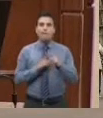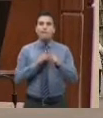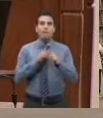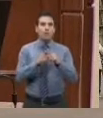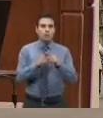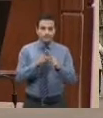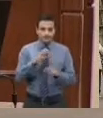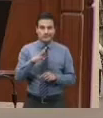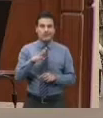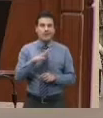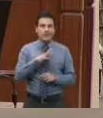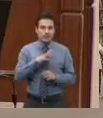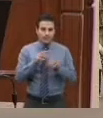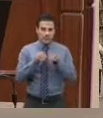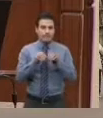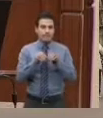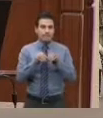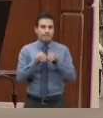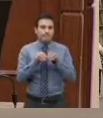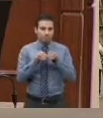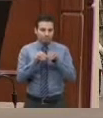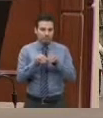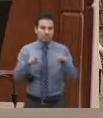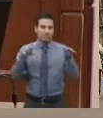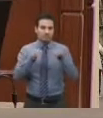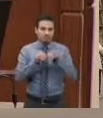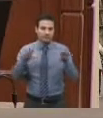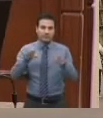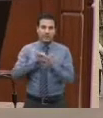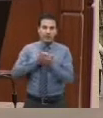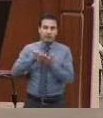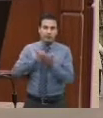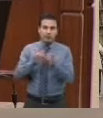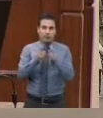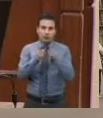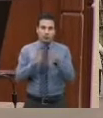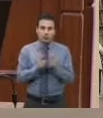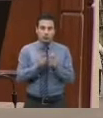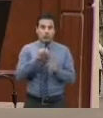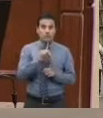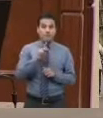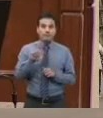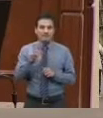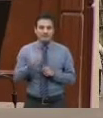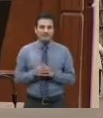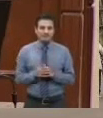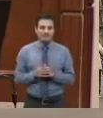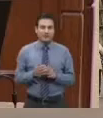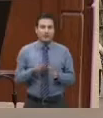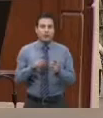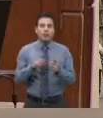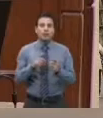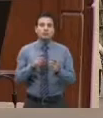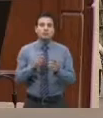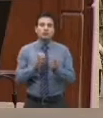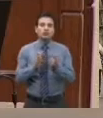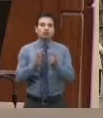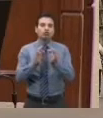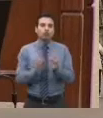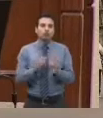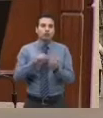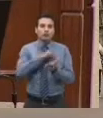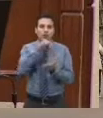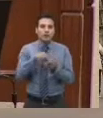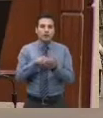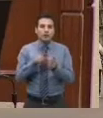mensajes de apoyo a dicho partido y a sus propuestas de campaña en redes, lo cual se hizo en redes